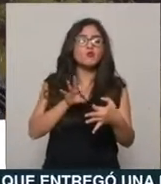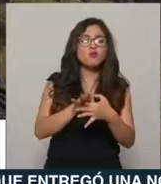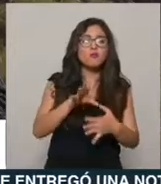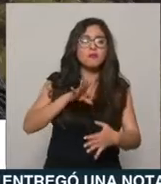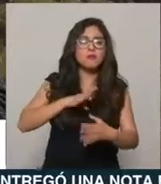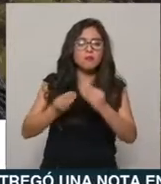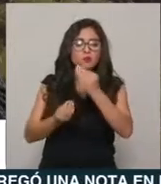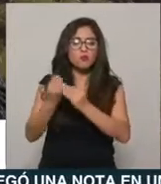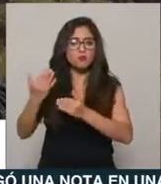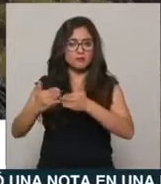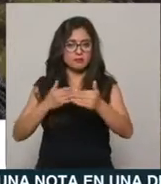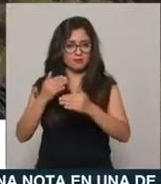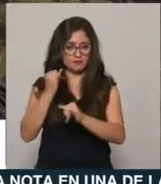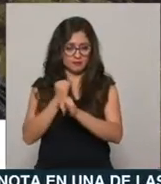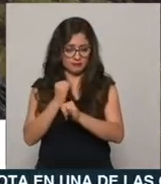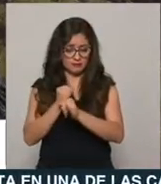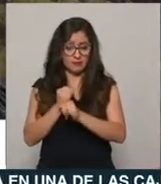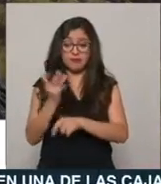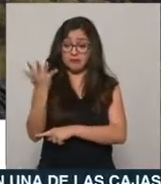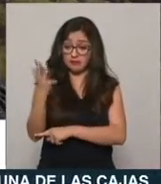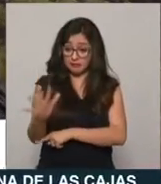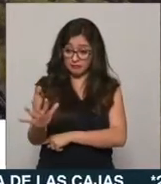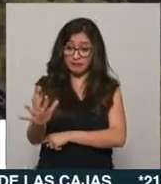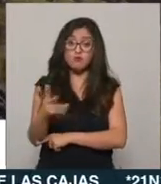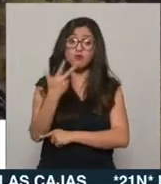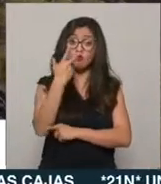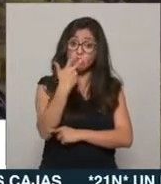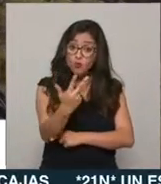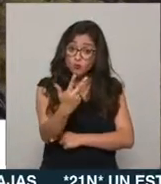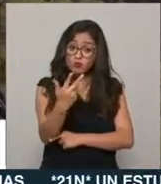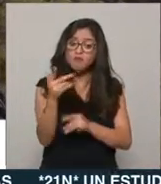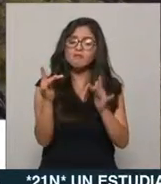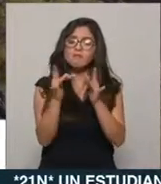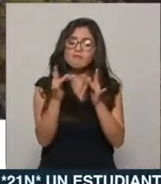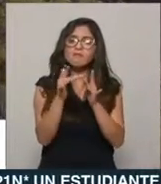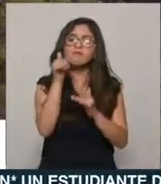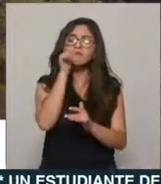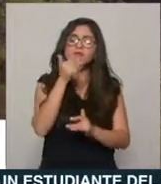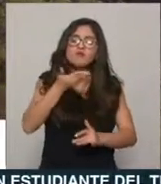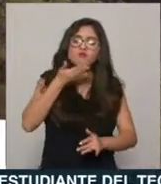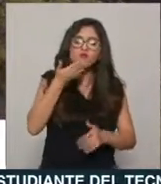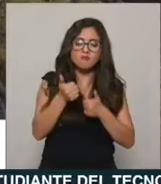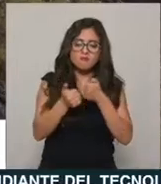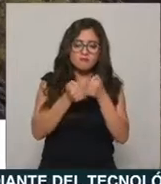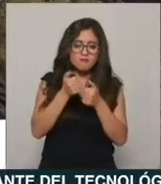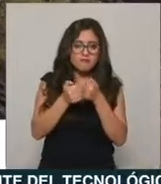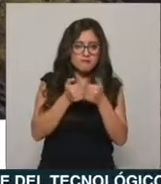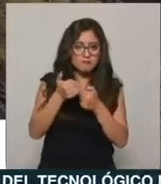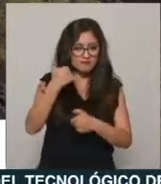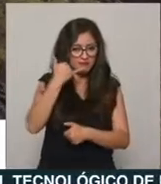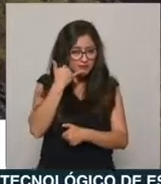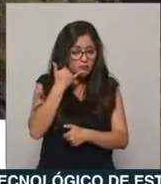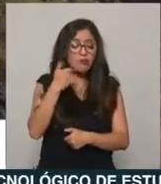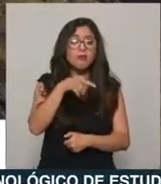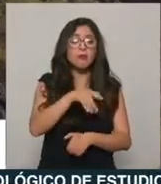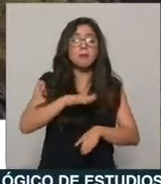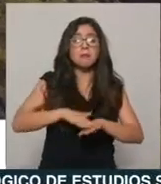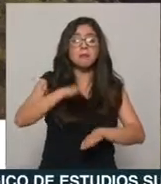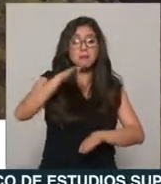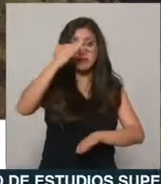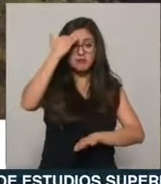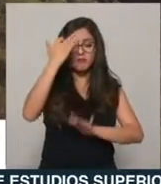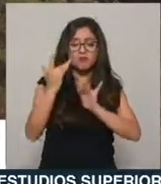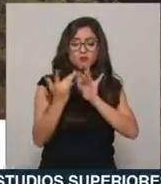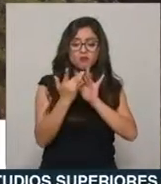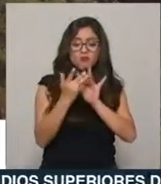8 de cada 10 utilizan y se comunican solo a través de dispositivos móviles. Esto significa mayor exposición o tiempo a la conexión